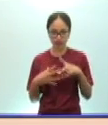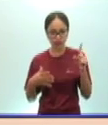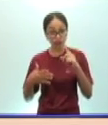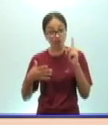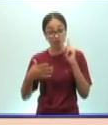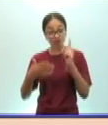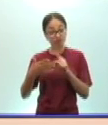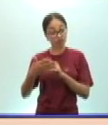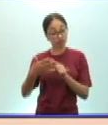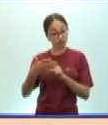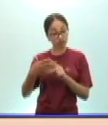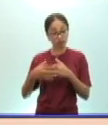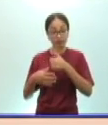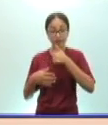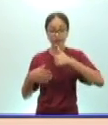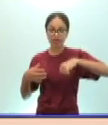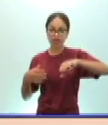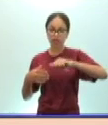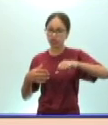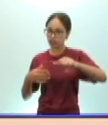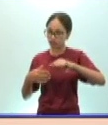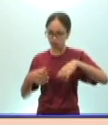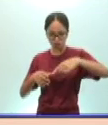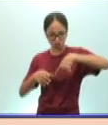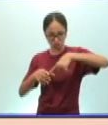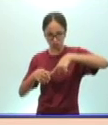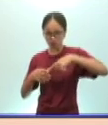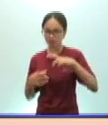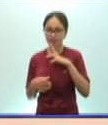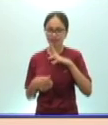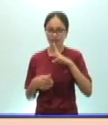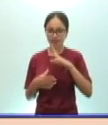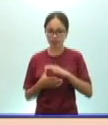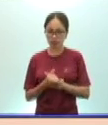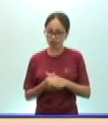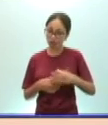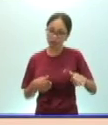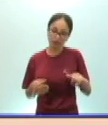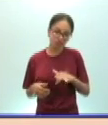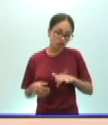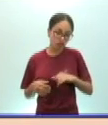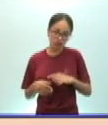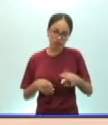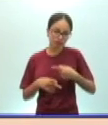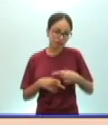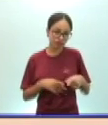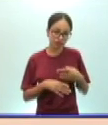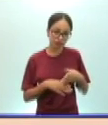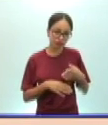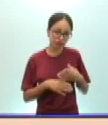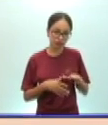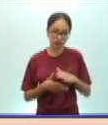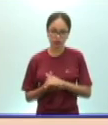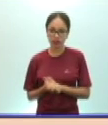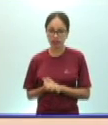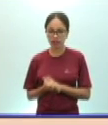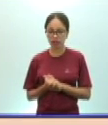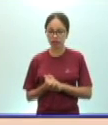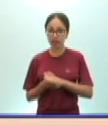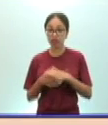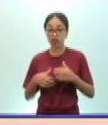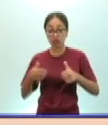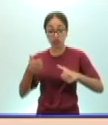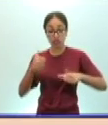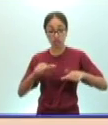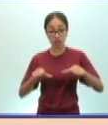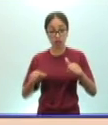es prácticamente insoluble en el agua, pero además tienen diferentes densidades. Por tanto, podemos clasificar esta mezcla como